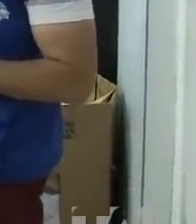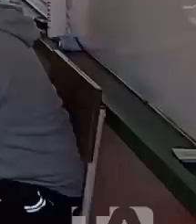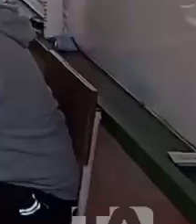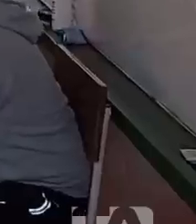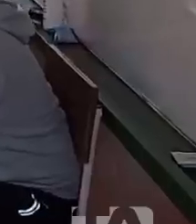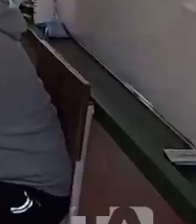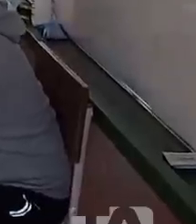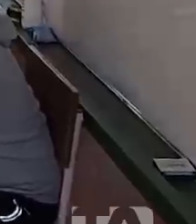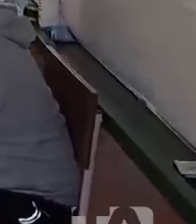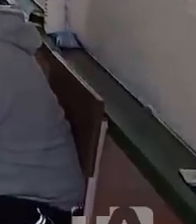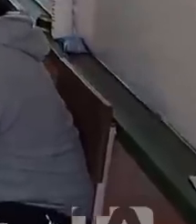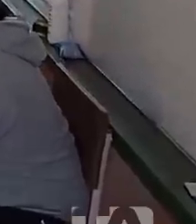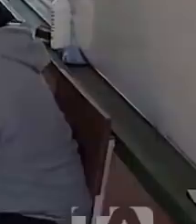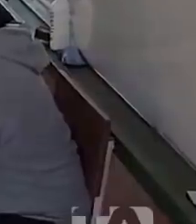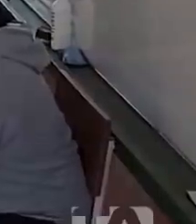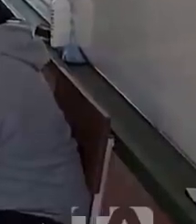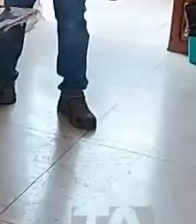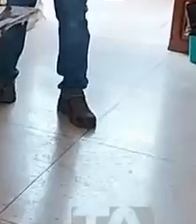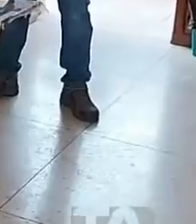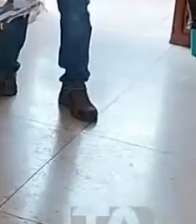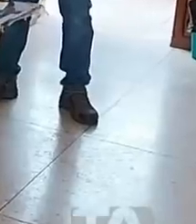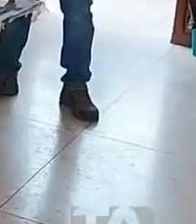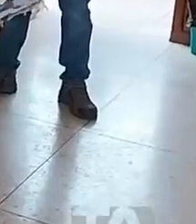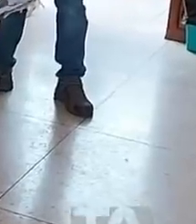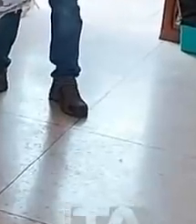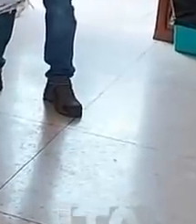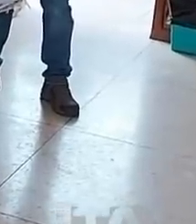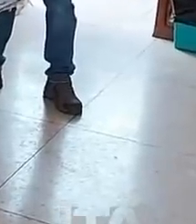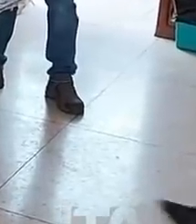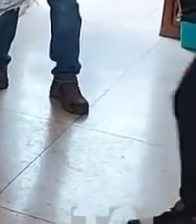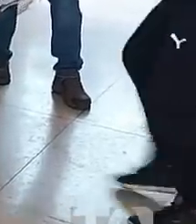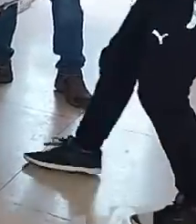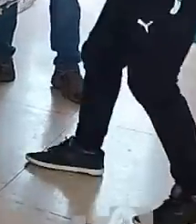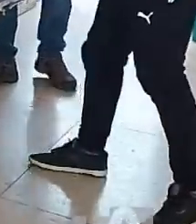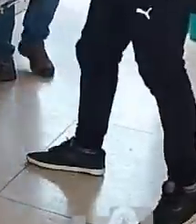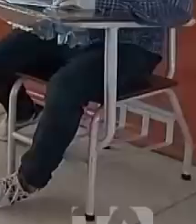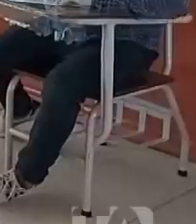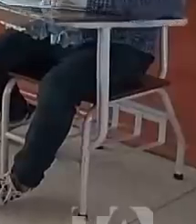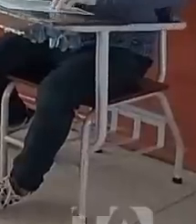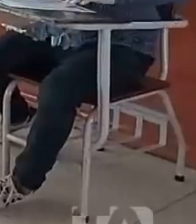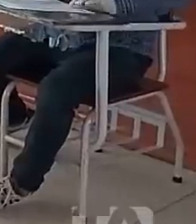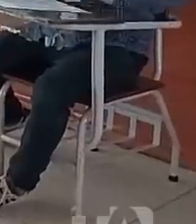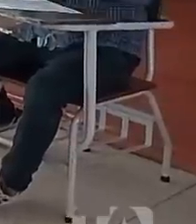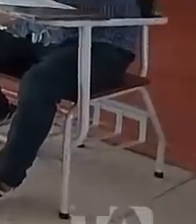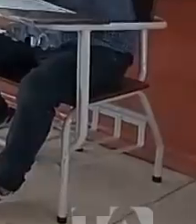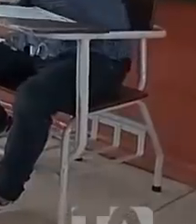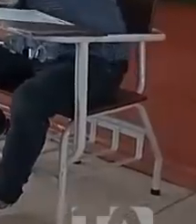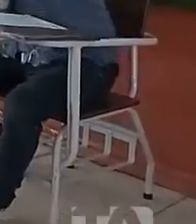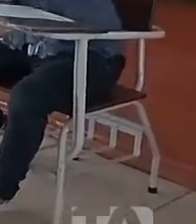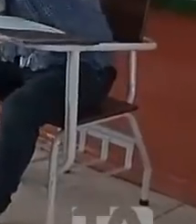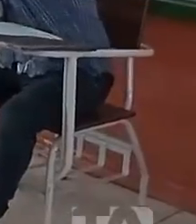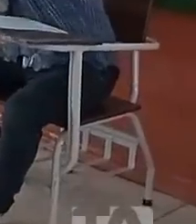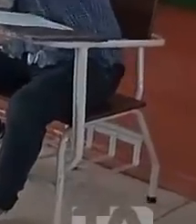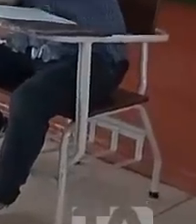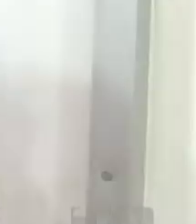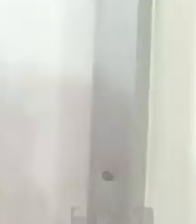donde estaban empadronados para ejercer su derecho al voto se presentaron en mesa y recibieron un documento provisional que tiene una duración de